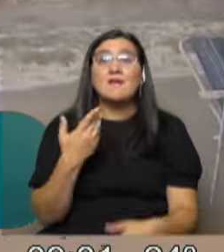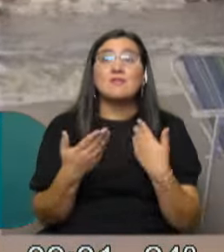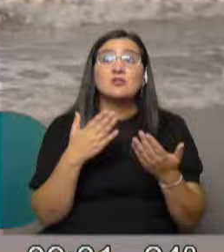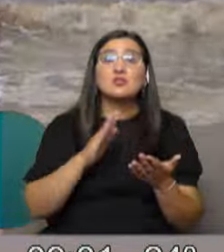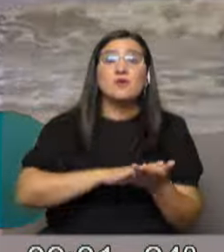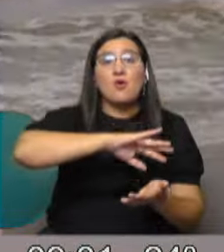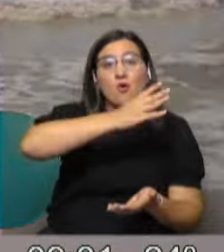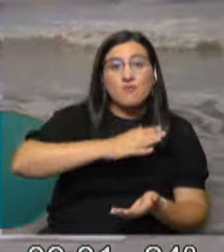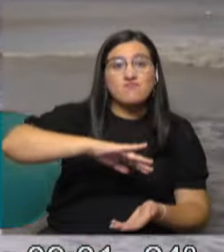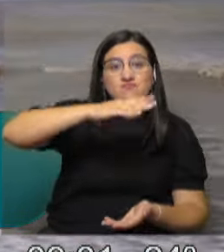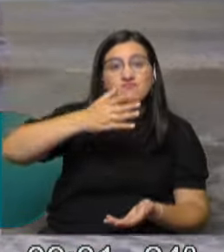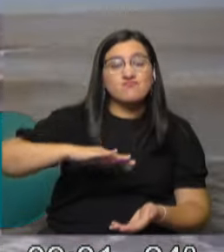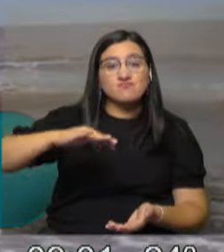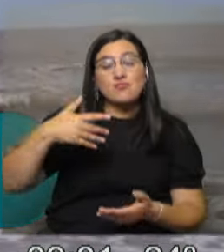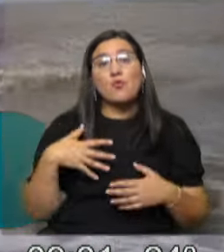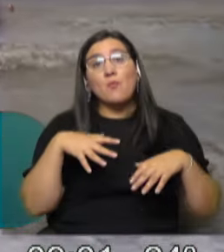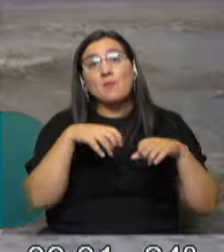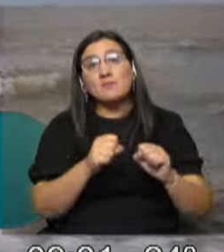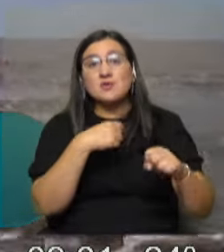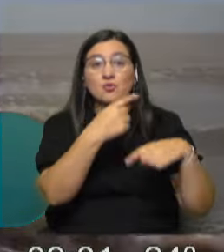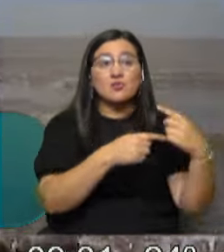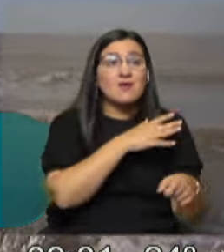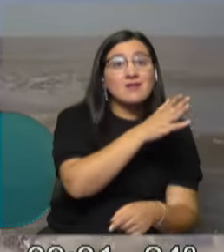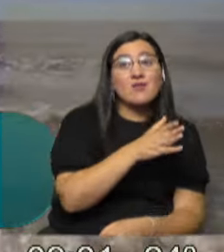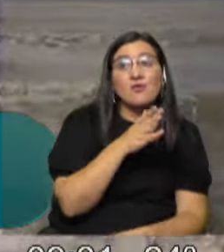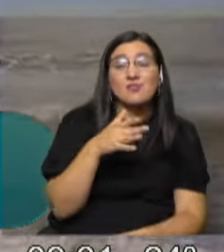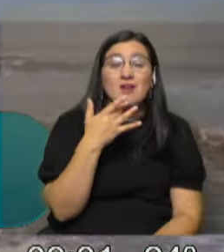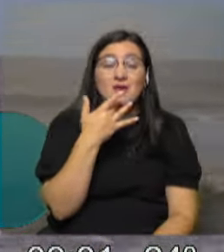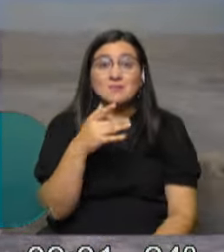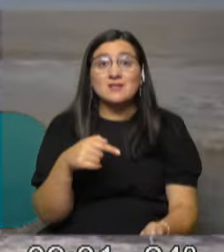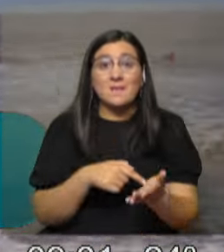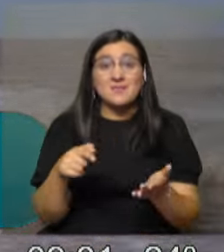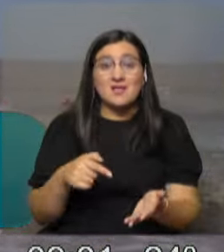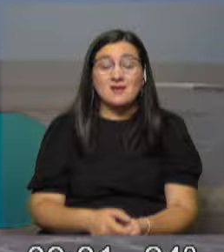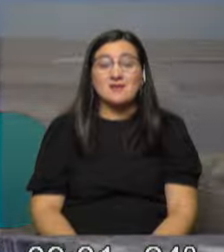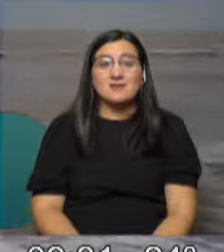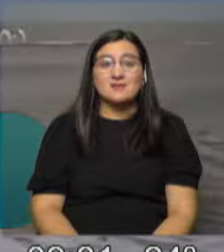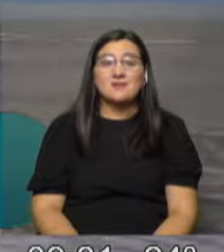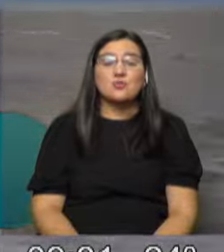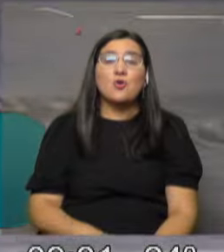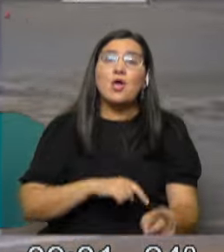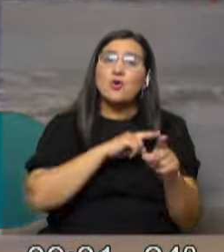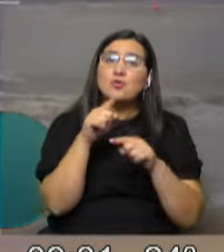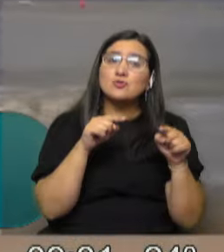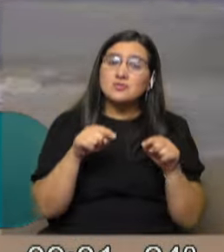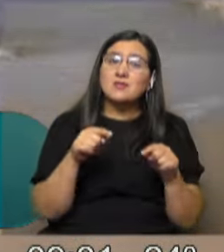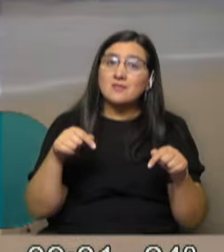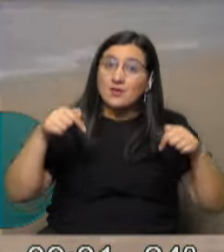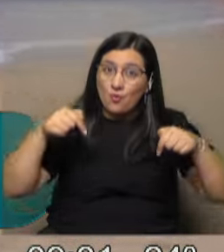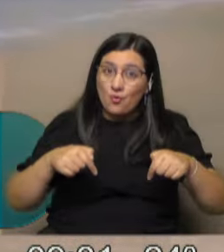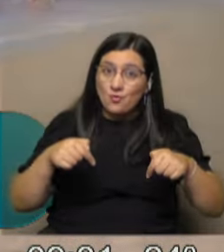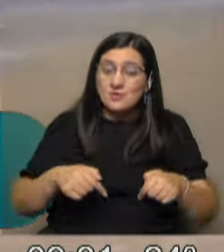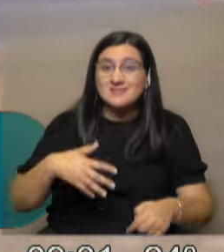y hablando de recorridos, sí, nos comprometemos a seguir recorriendo esta hermosa capital a propósito de la gran consigna del día de hoy.